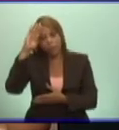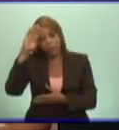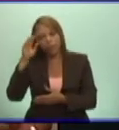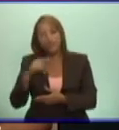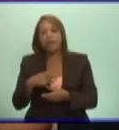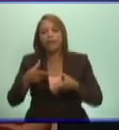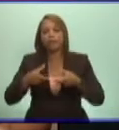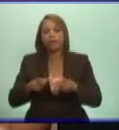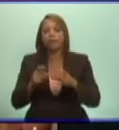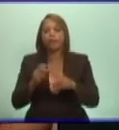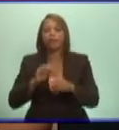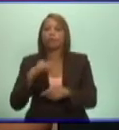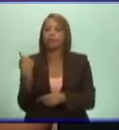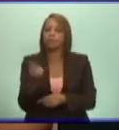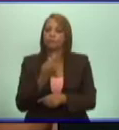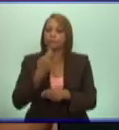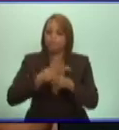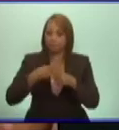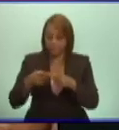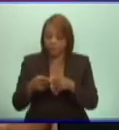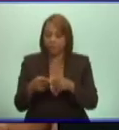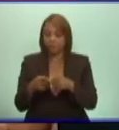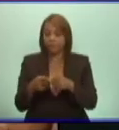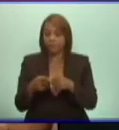software Nuestra Historia, en el caso nuestro, que lo hemos